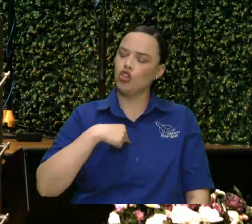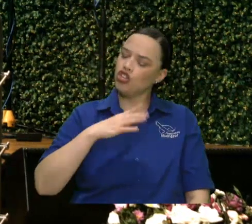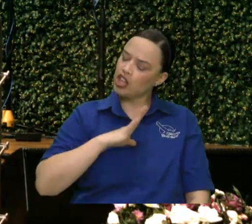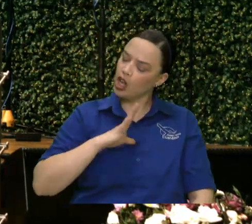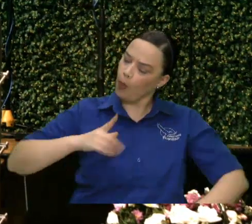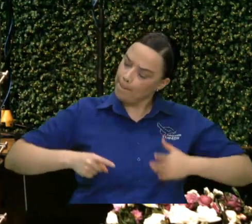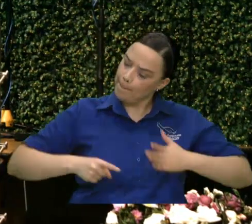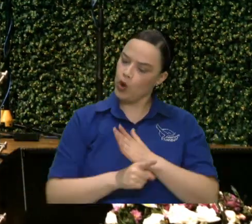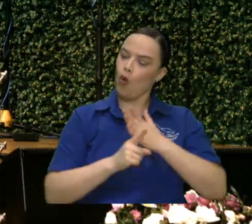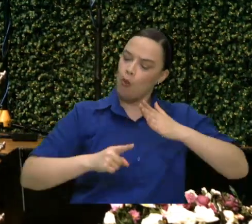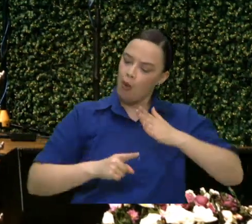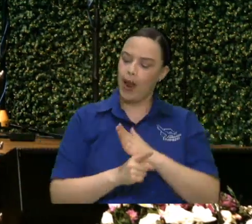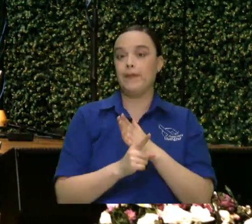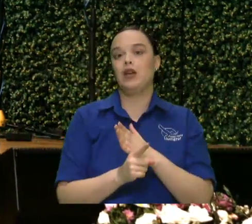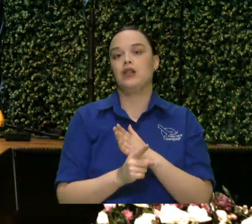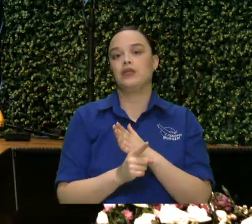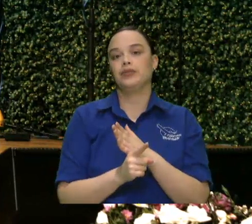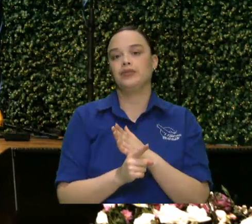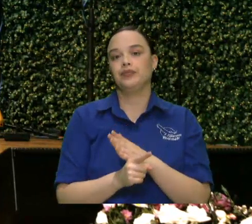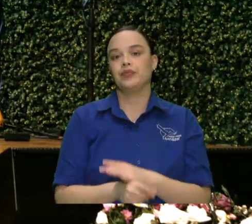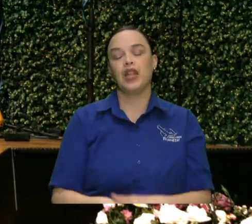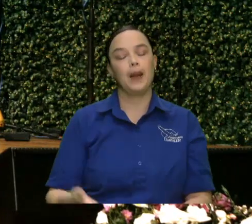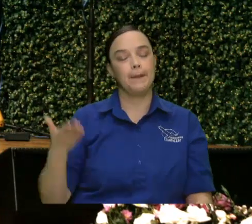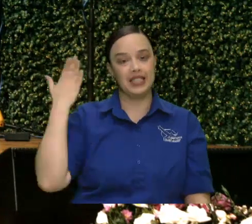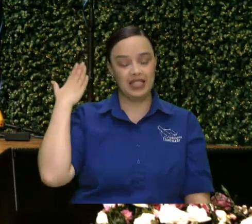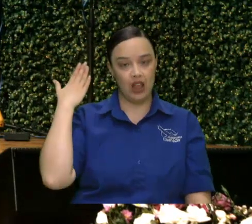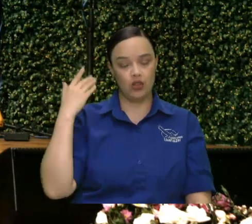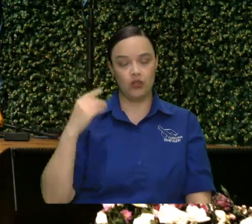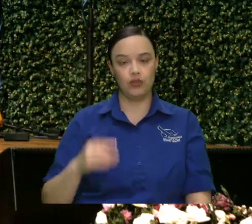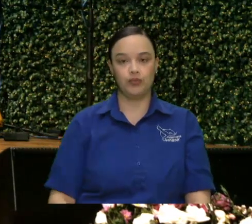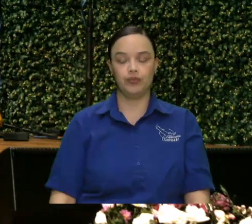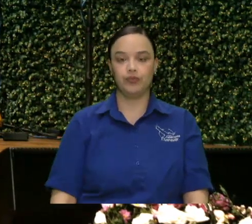problema este problema del pasado